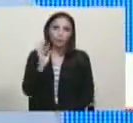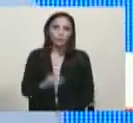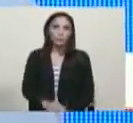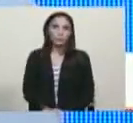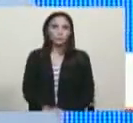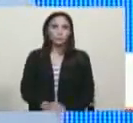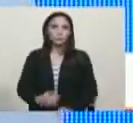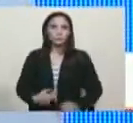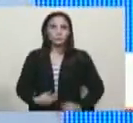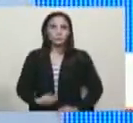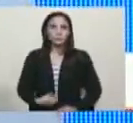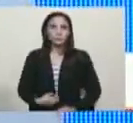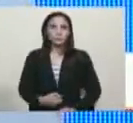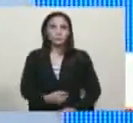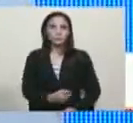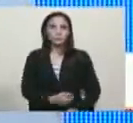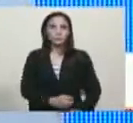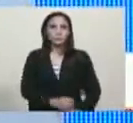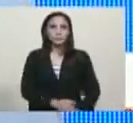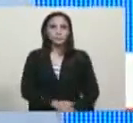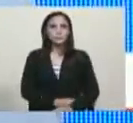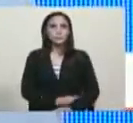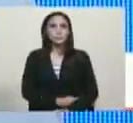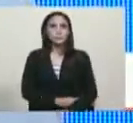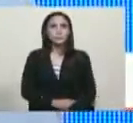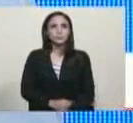Consultas externas.